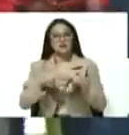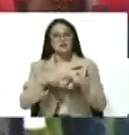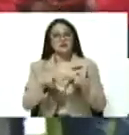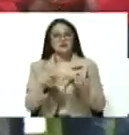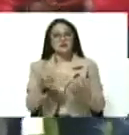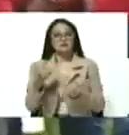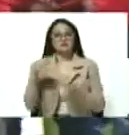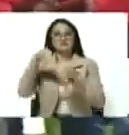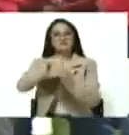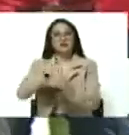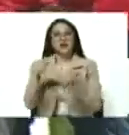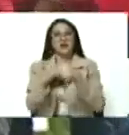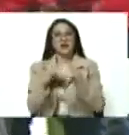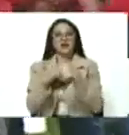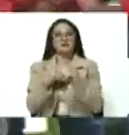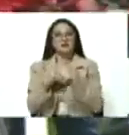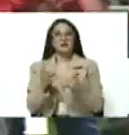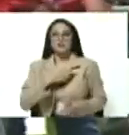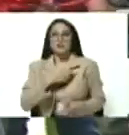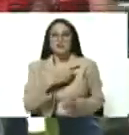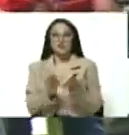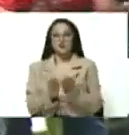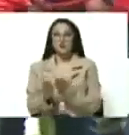quedando en las casas porque no pueden estudiar.